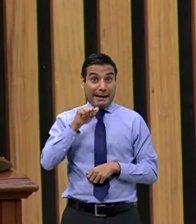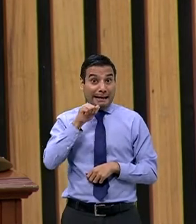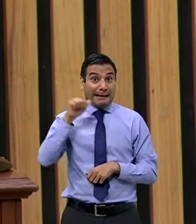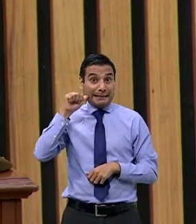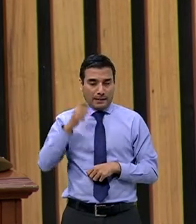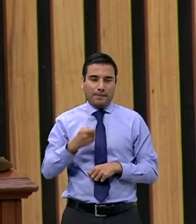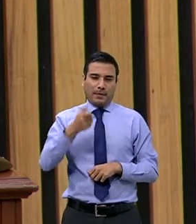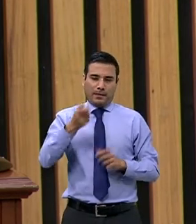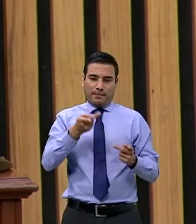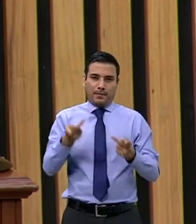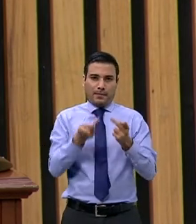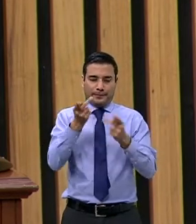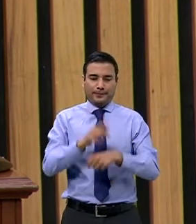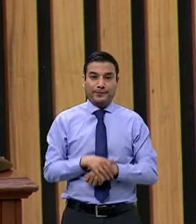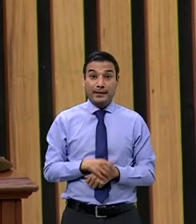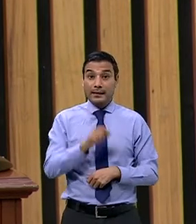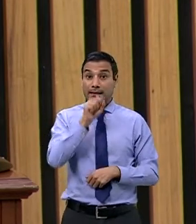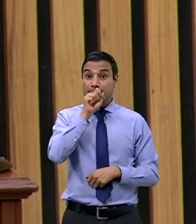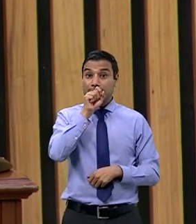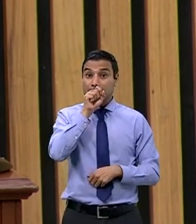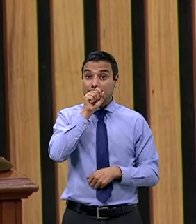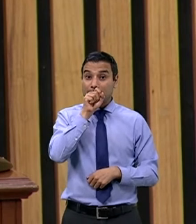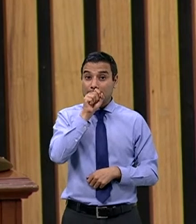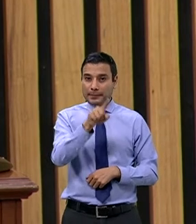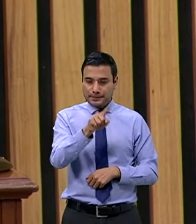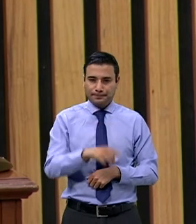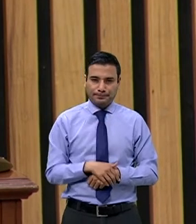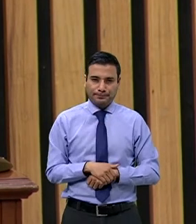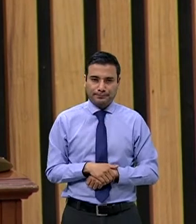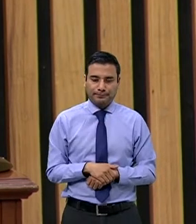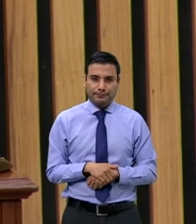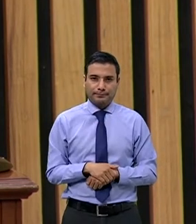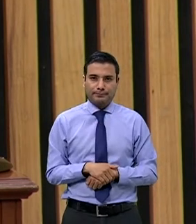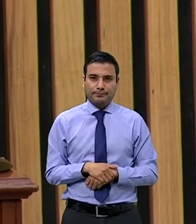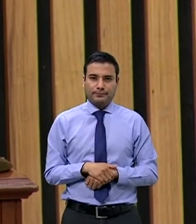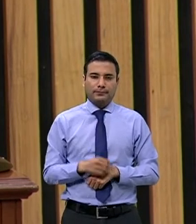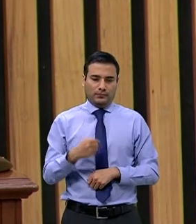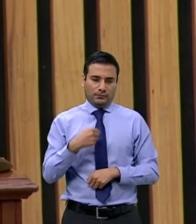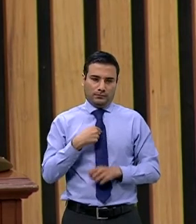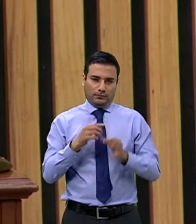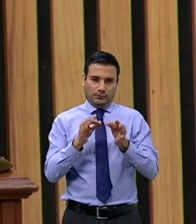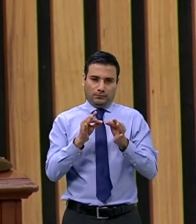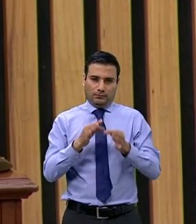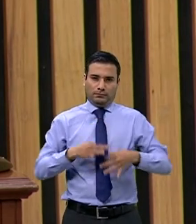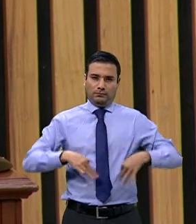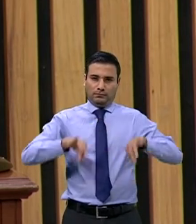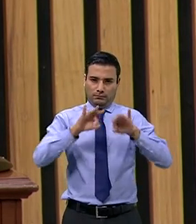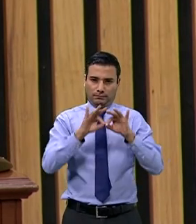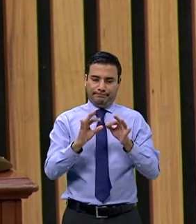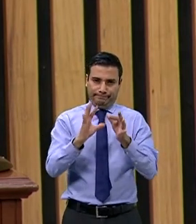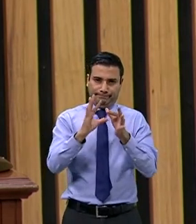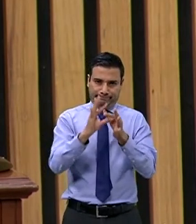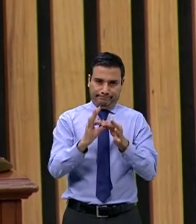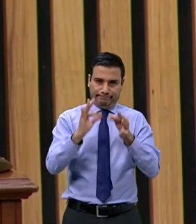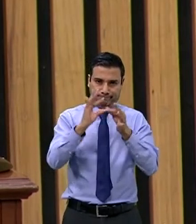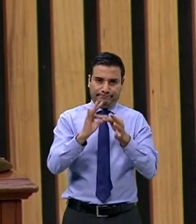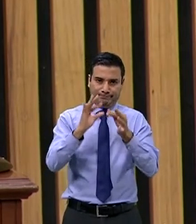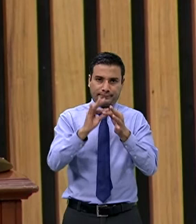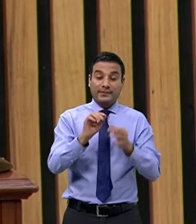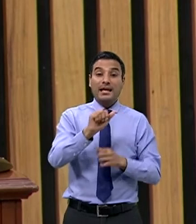pero también me parece importante señalar y responder a quienes